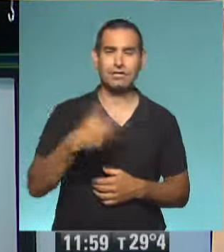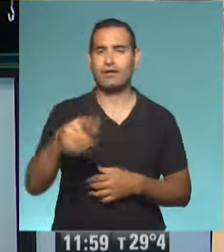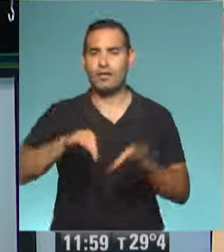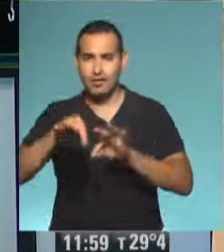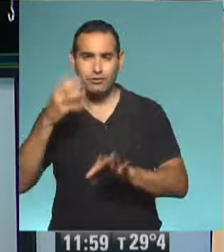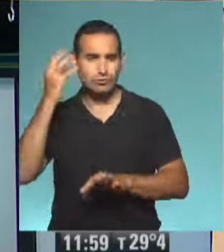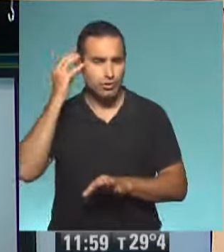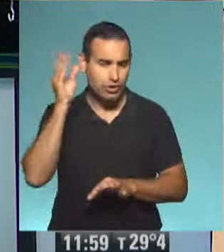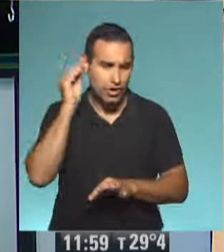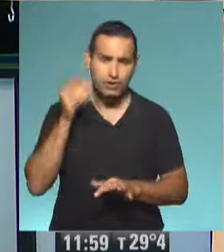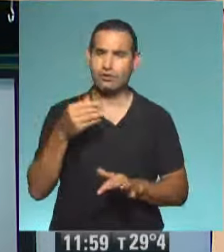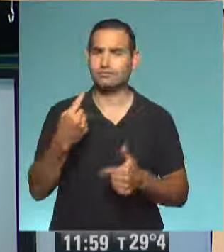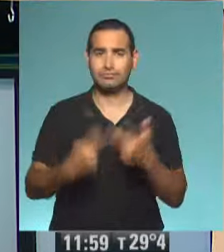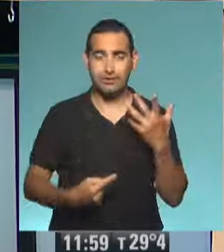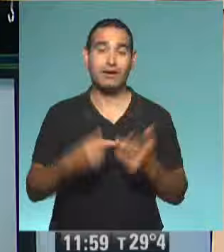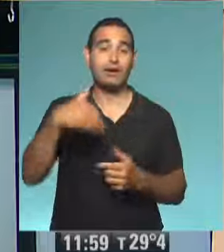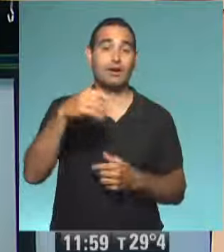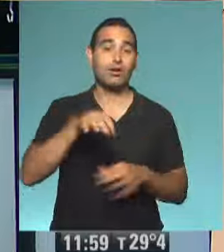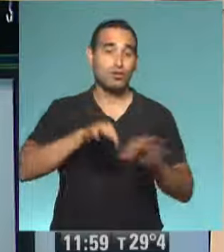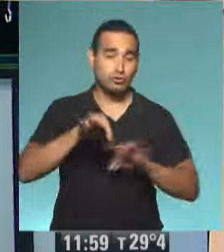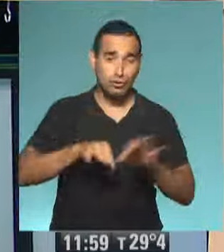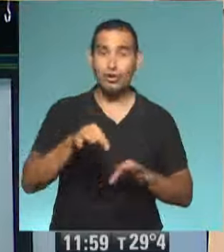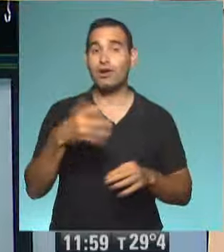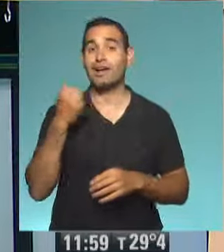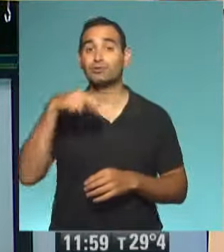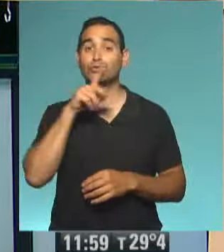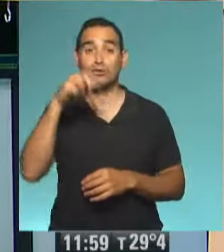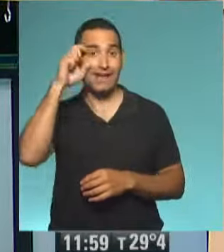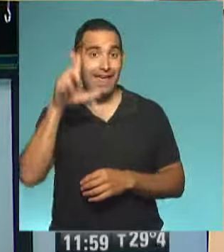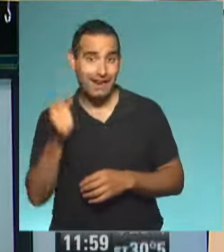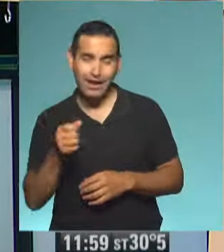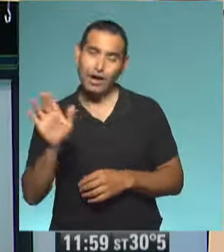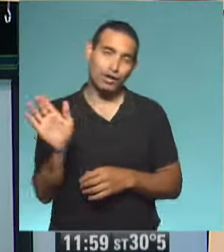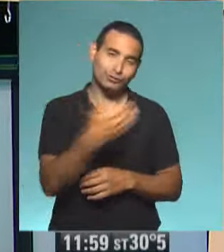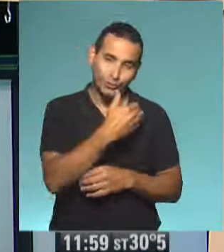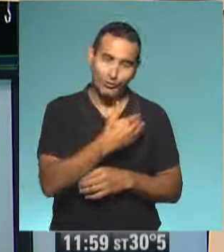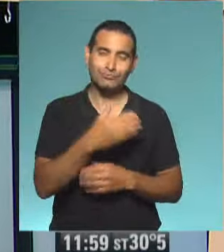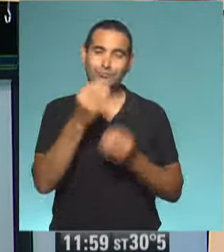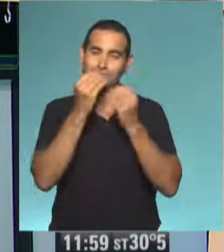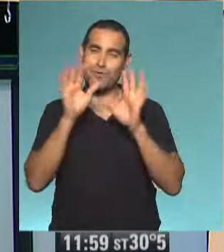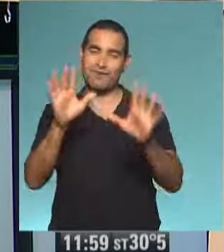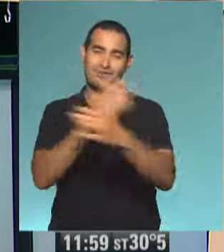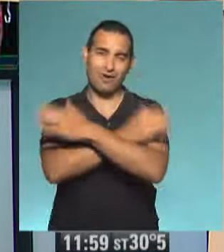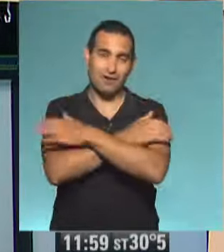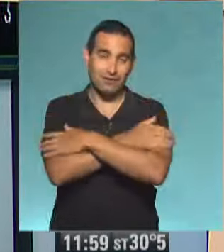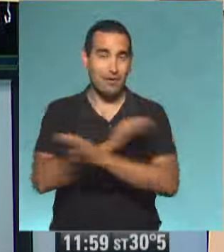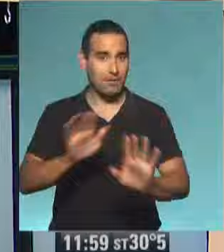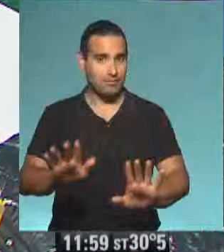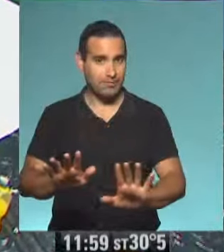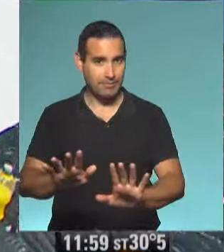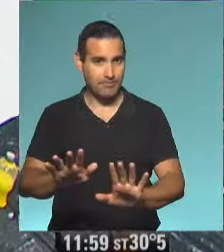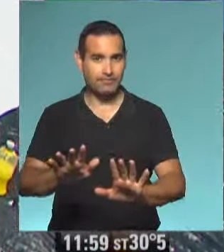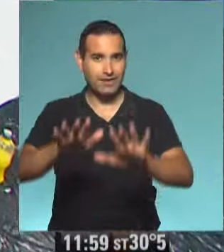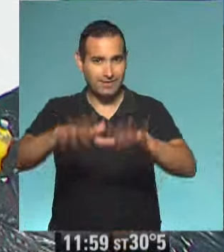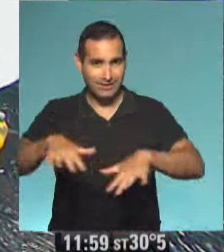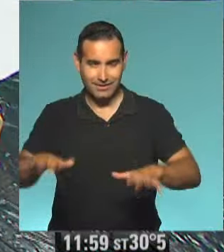sonidista Tommy, para Agustín. Para María en el control, Antonella también que estaba ahí en el control. A todos ellos este beso y este abrazo. Pero paren, paren, chicos y